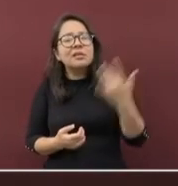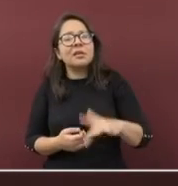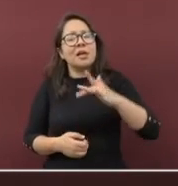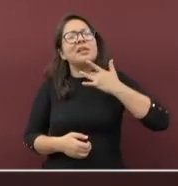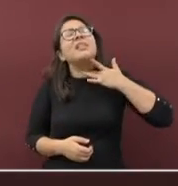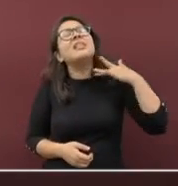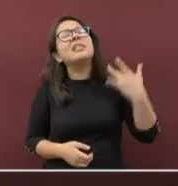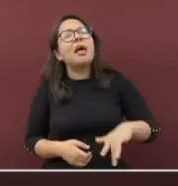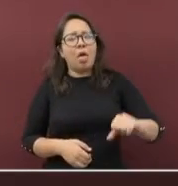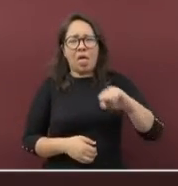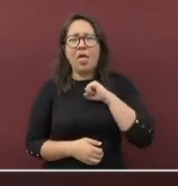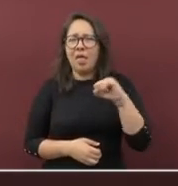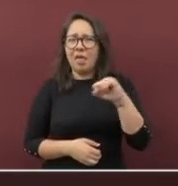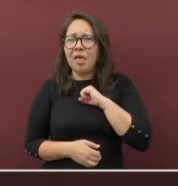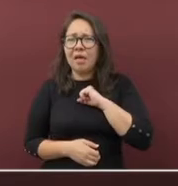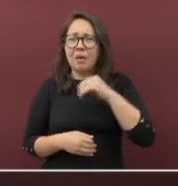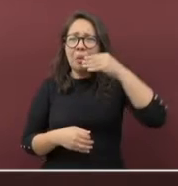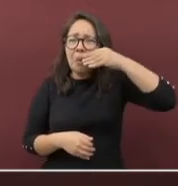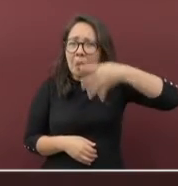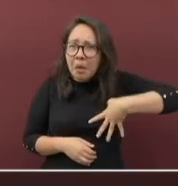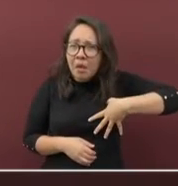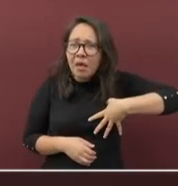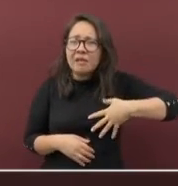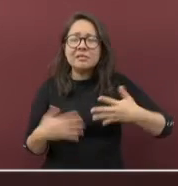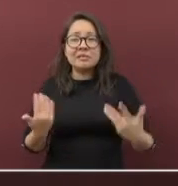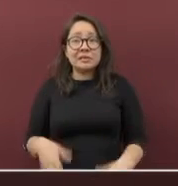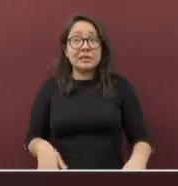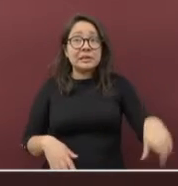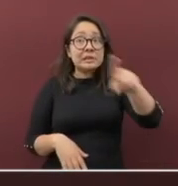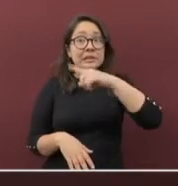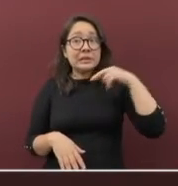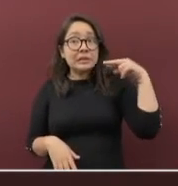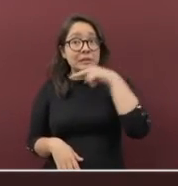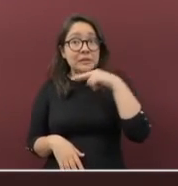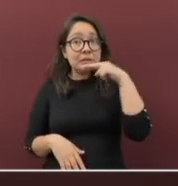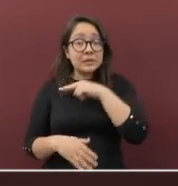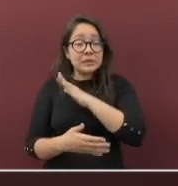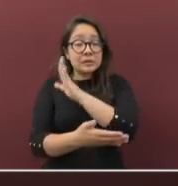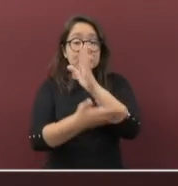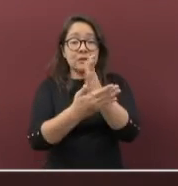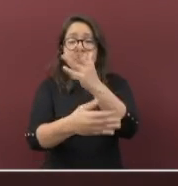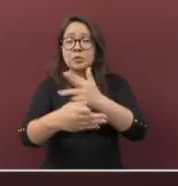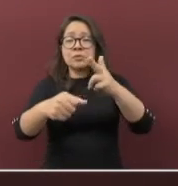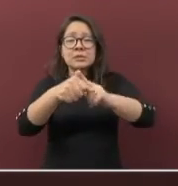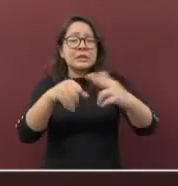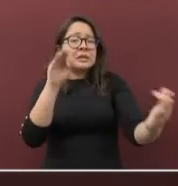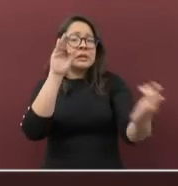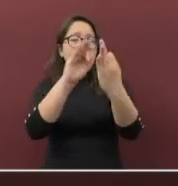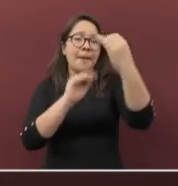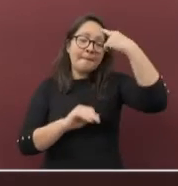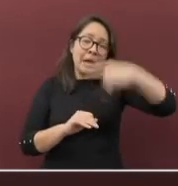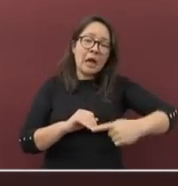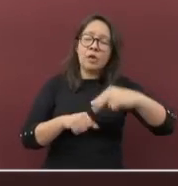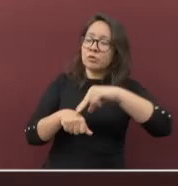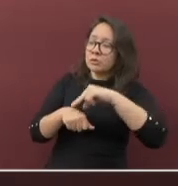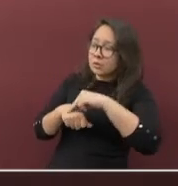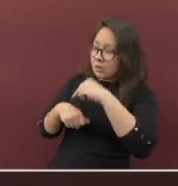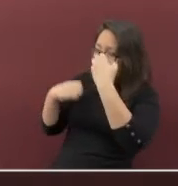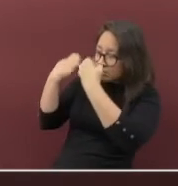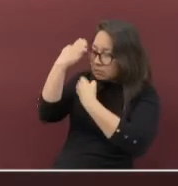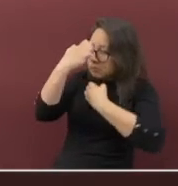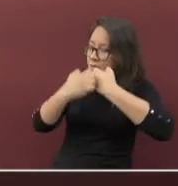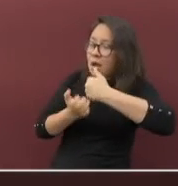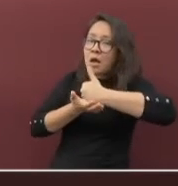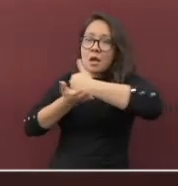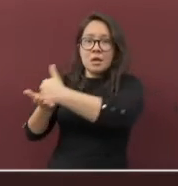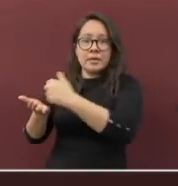tos y escurrimiento nasal asista a la unidad de salud más cercana para recibir atención de